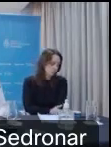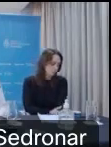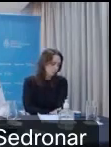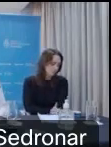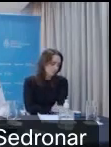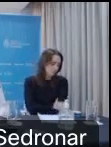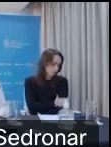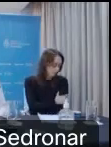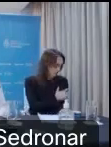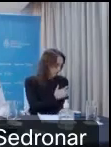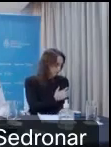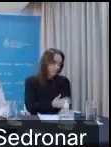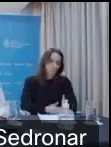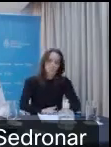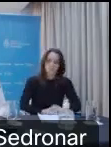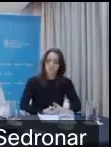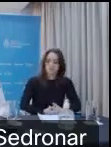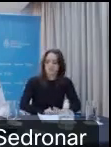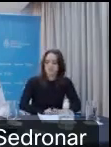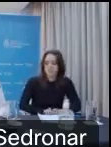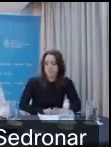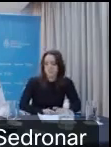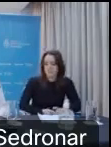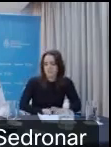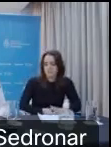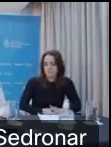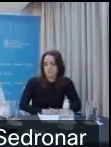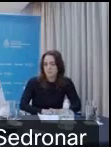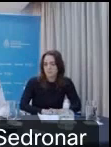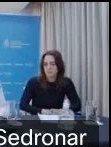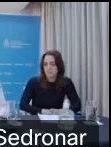sus circunstancias de vida, por quiénes,